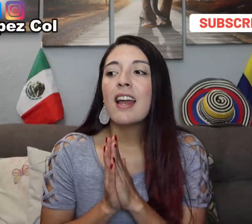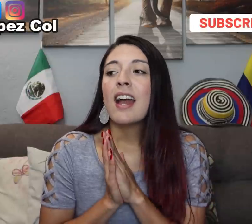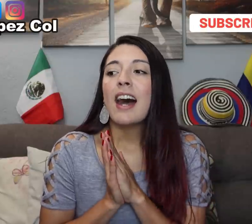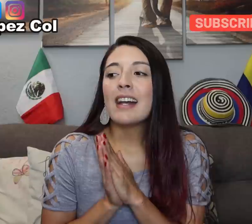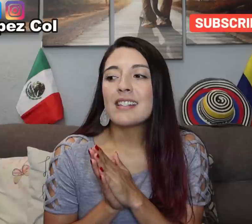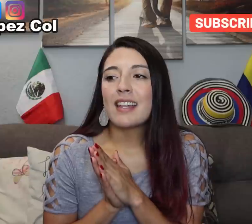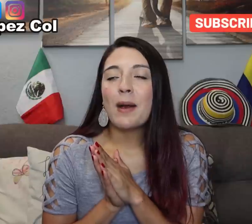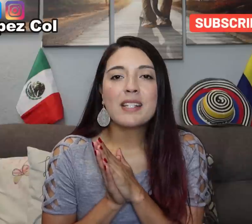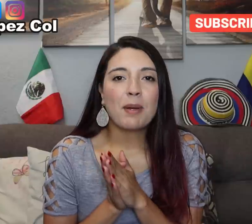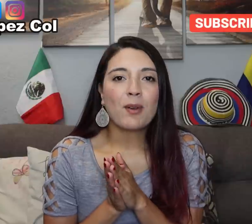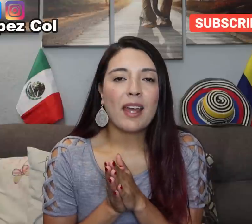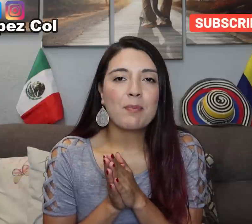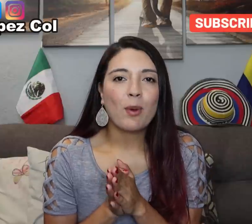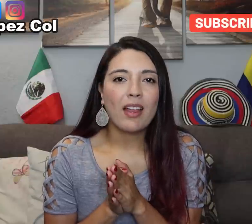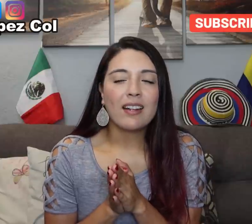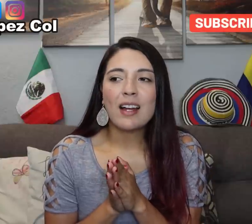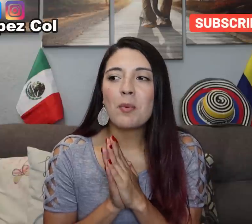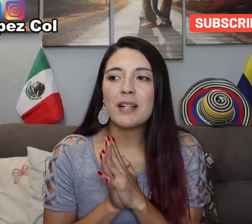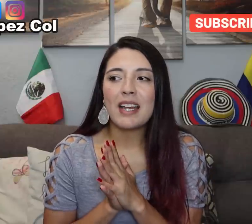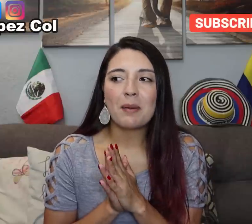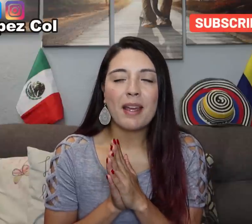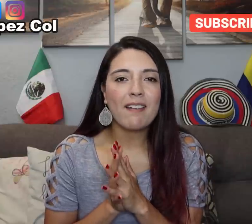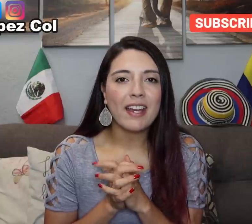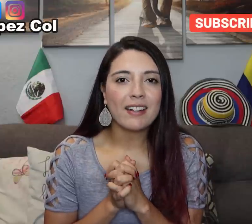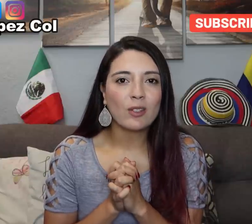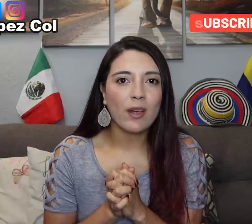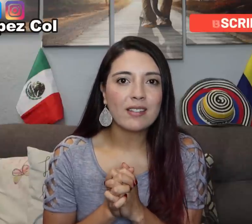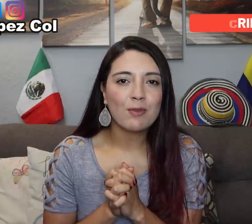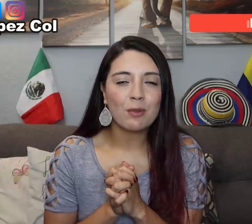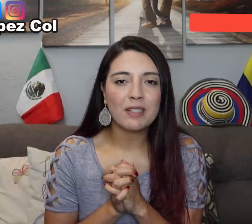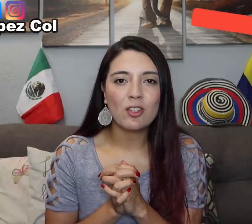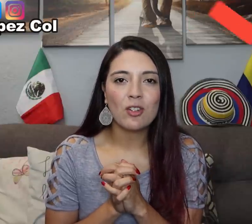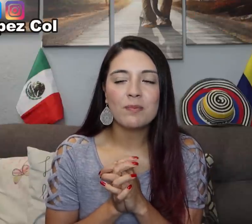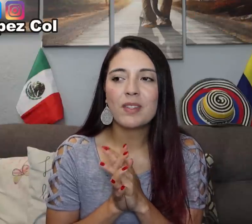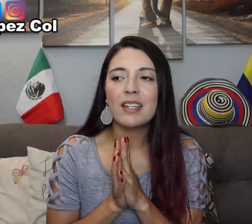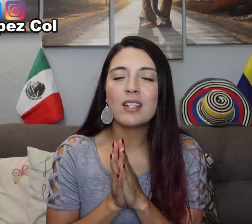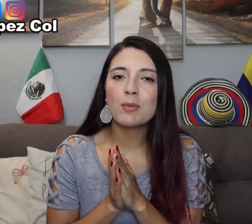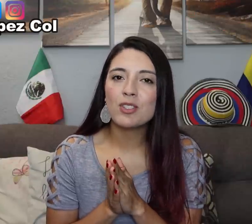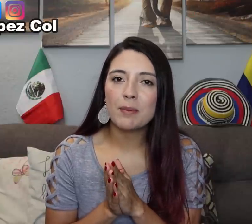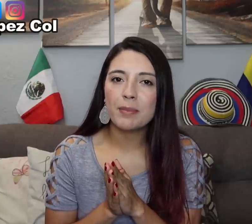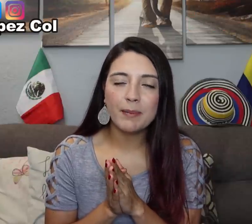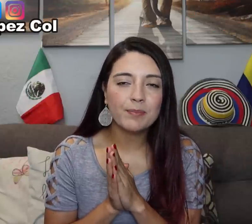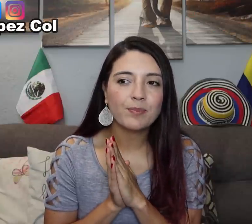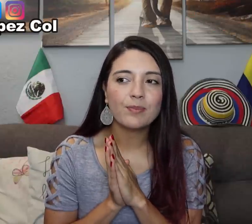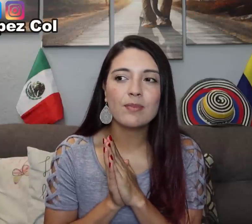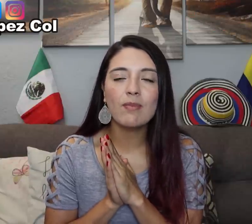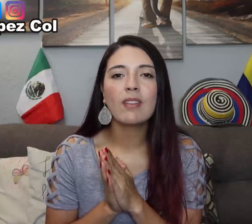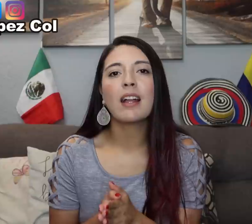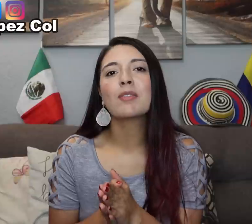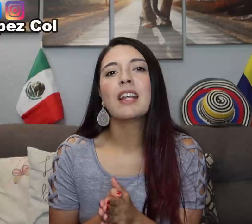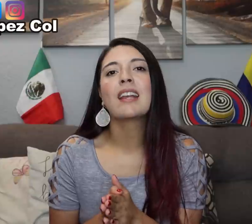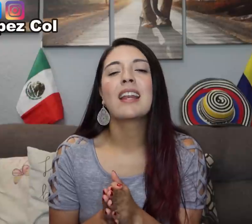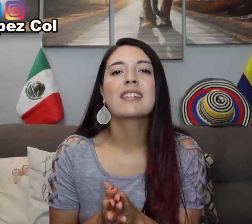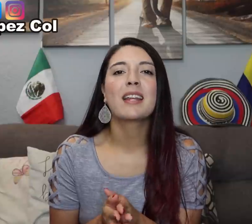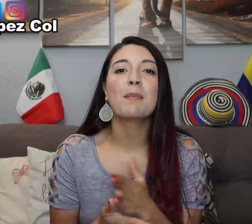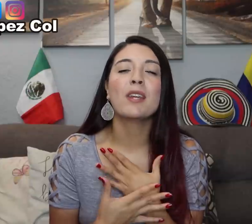prehispánicas. Así que espero que puedan acompañarme a ver toda esta información y como siempre,